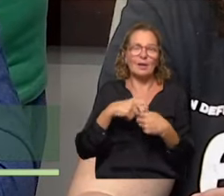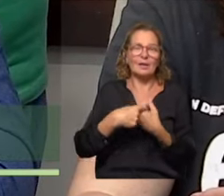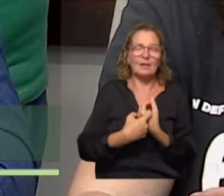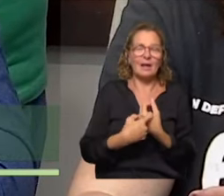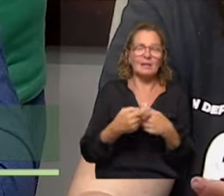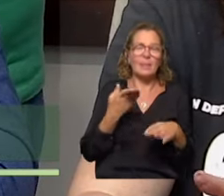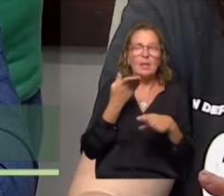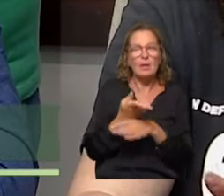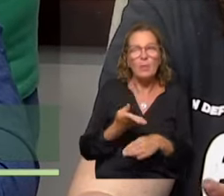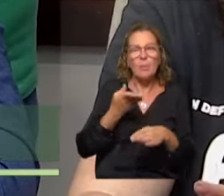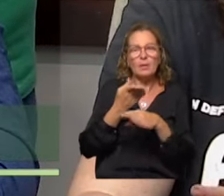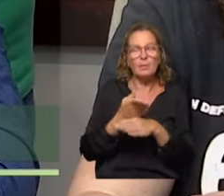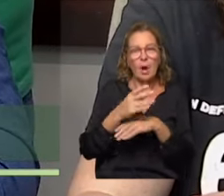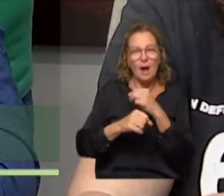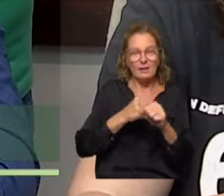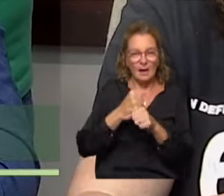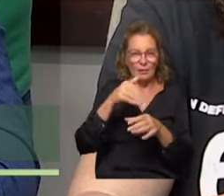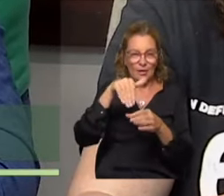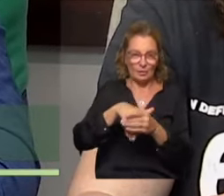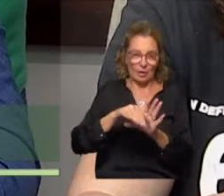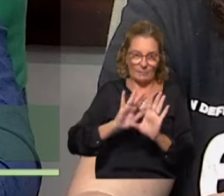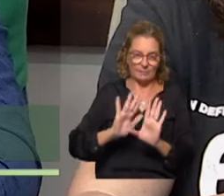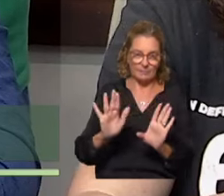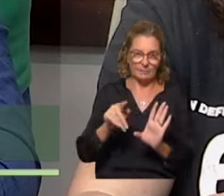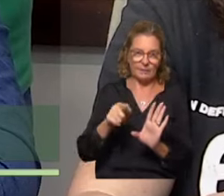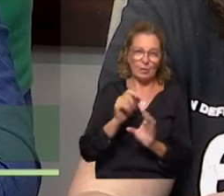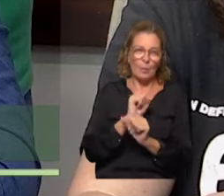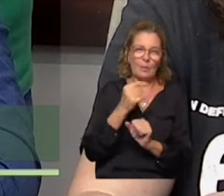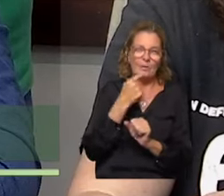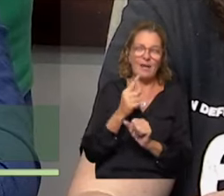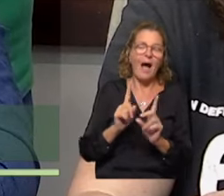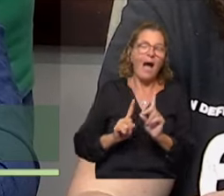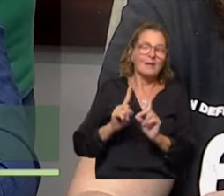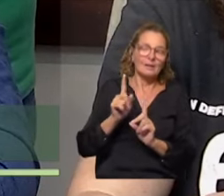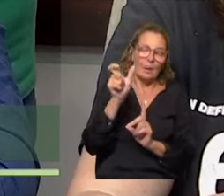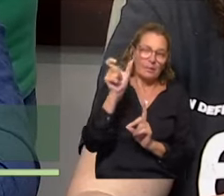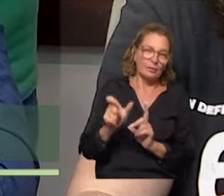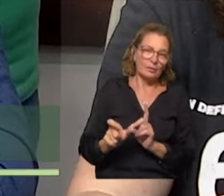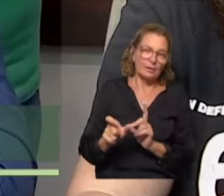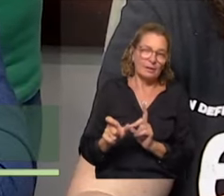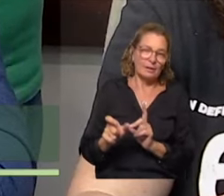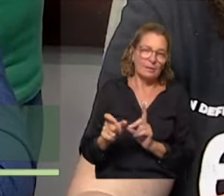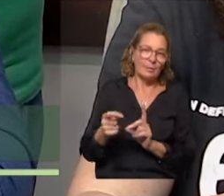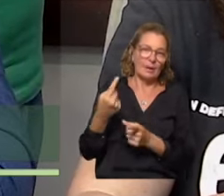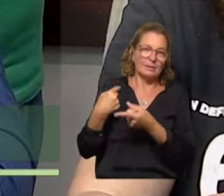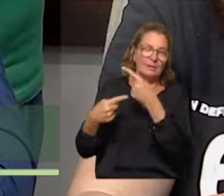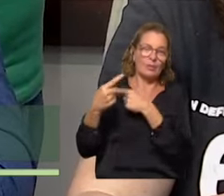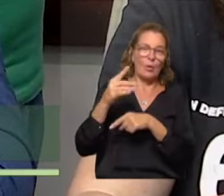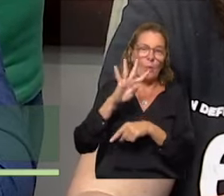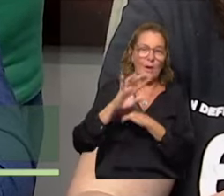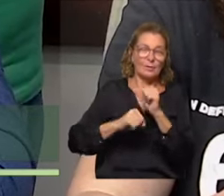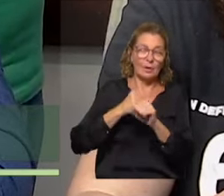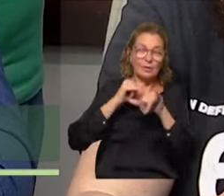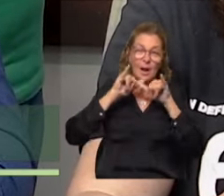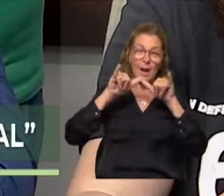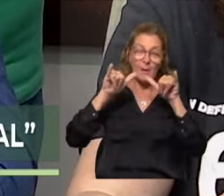hacemos reclamos porque estamos en año electoral. Esto no lo puede afirmar alguien cuyo antecesor estuvo 4 años de